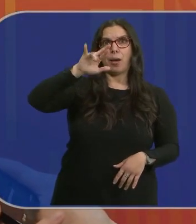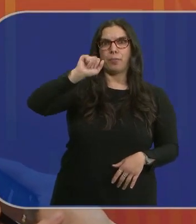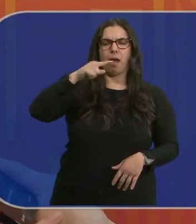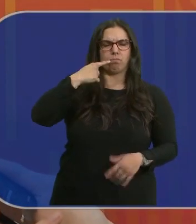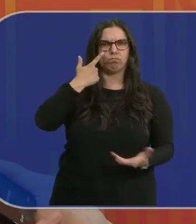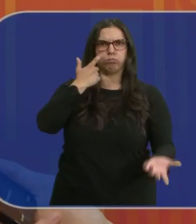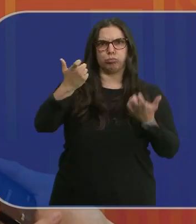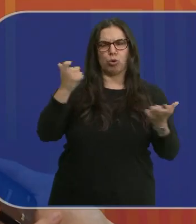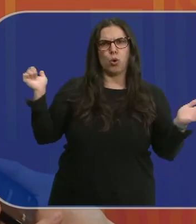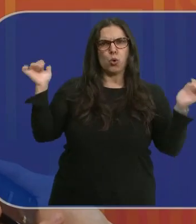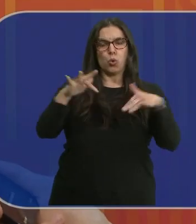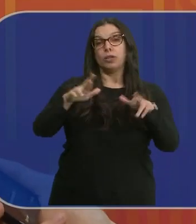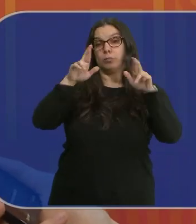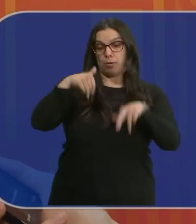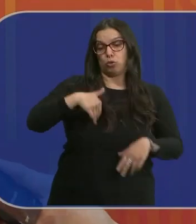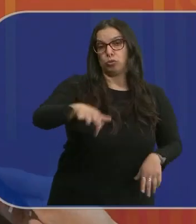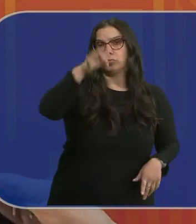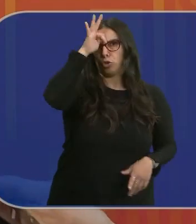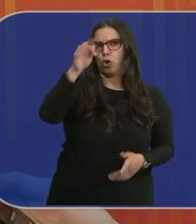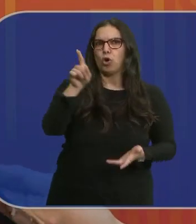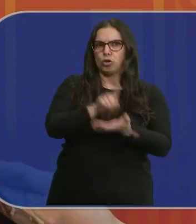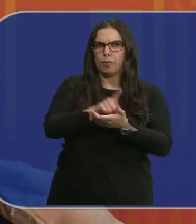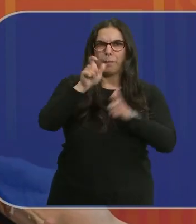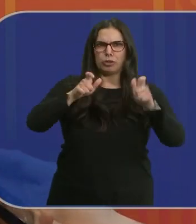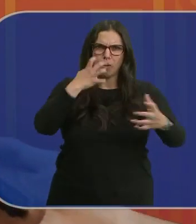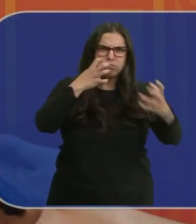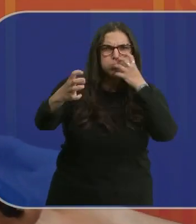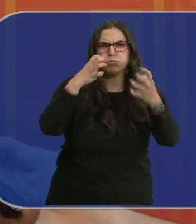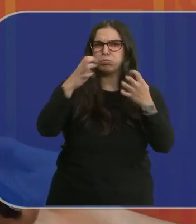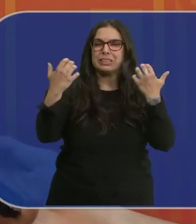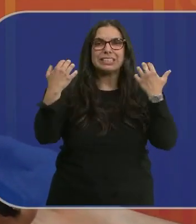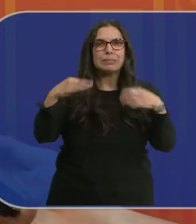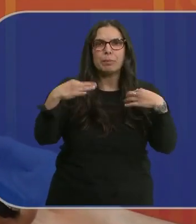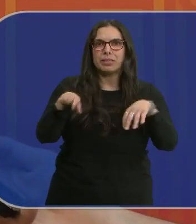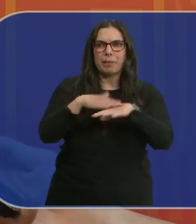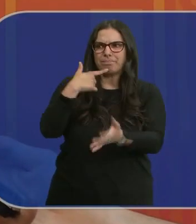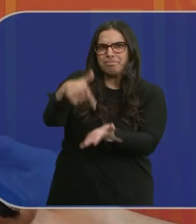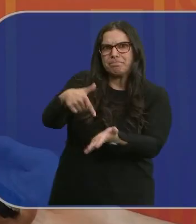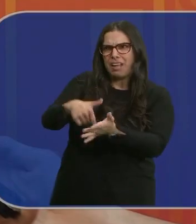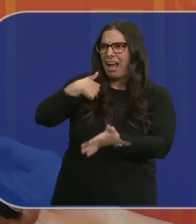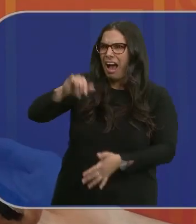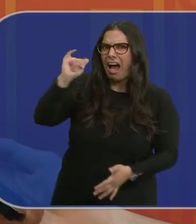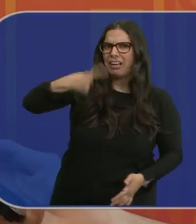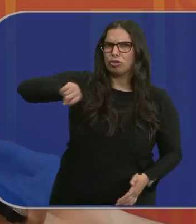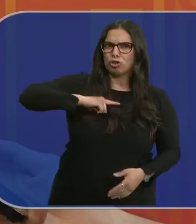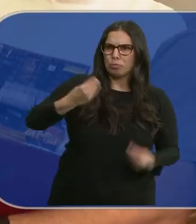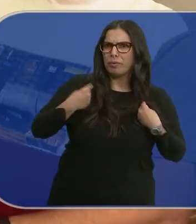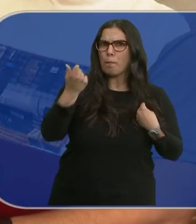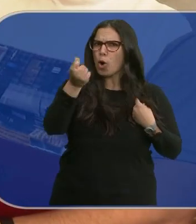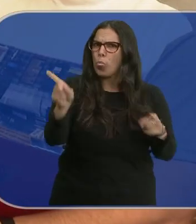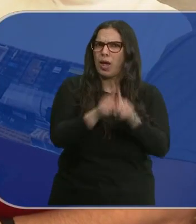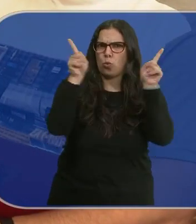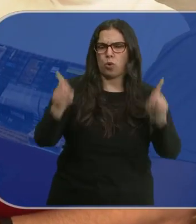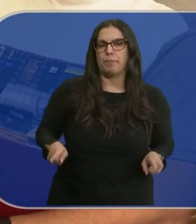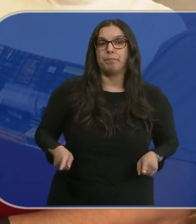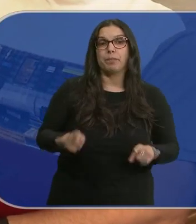inflexión y hubo mucha gente, así que esperamos también que la gente salga a la calle simplemente pues para reivindicar que estamos y que existimos, aunque seamos pocos. Ante